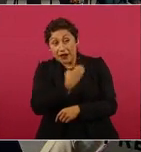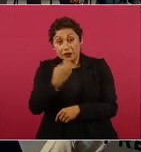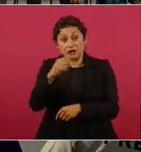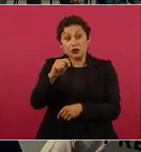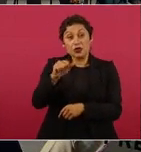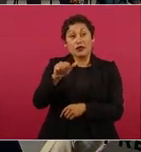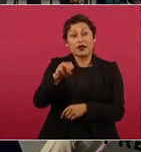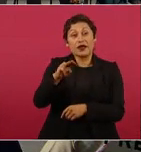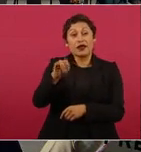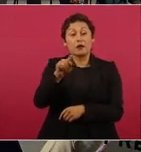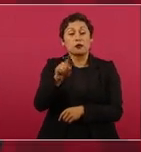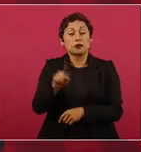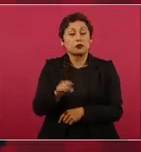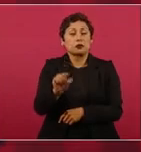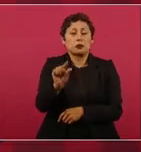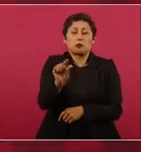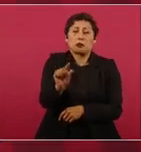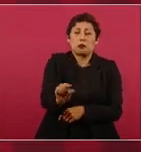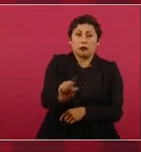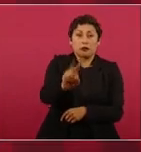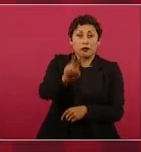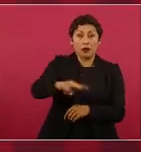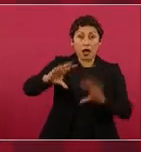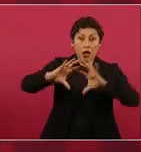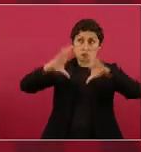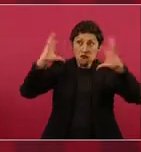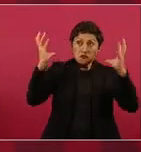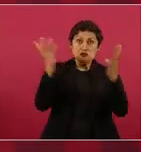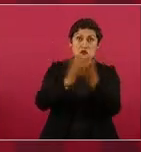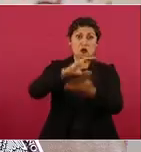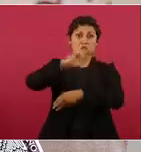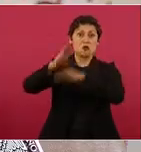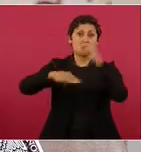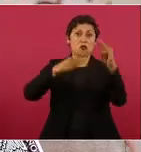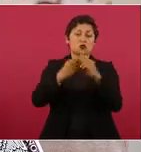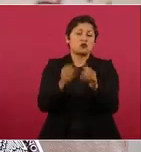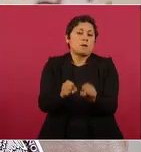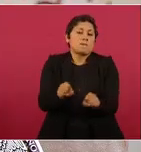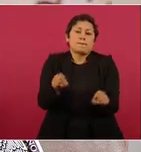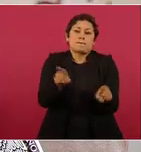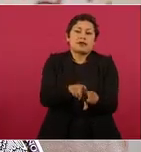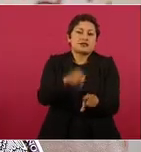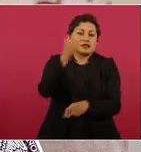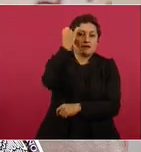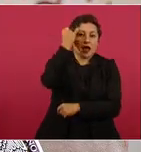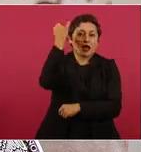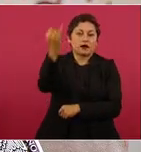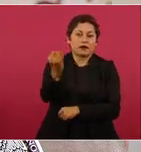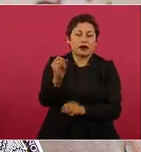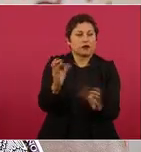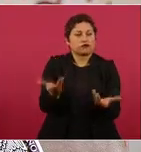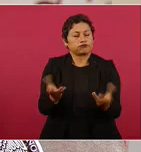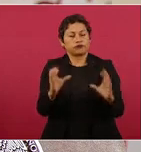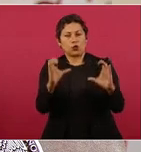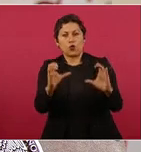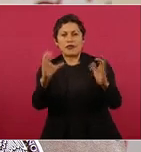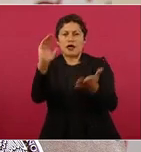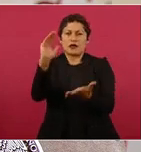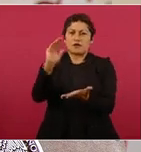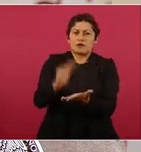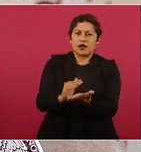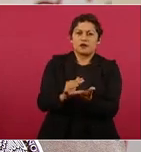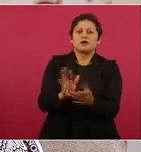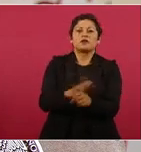tamiz en general en el mundo se ha buscado racionalizar para aquellos fenómenos que pueden ser modificables cuando